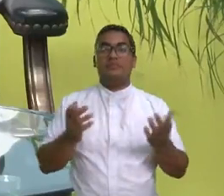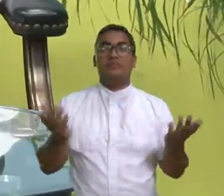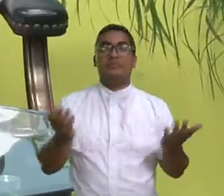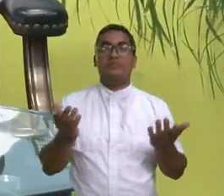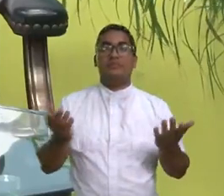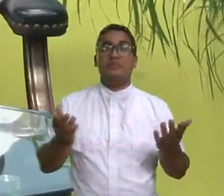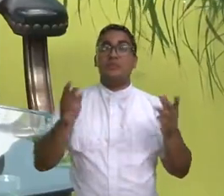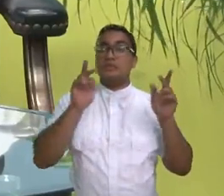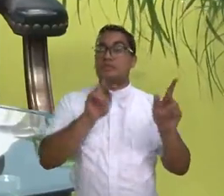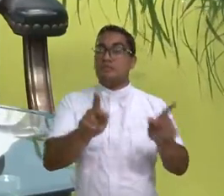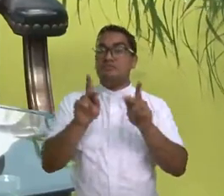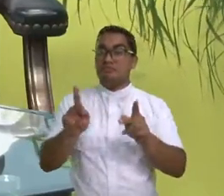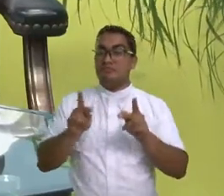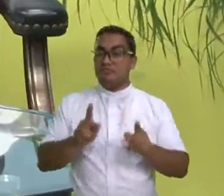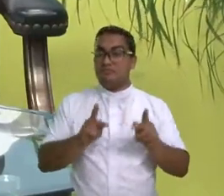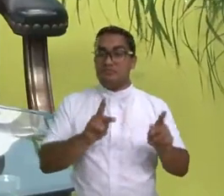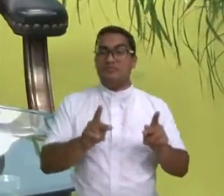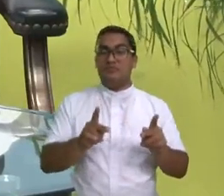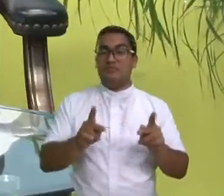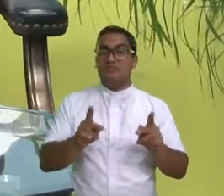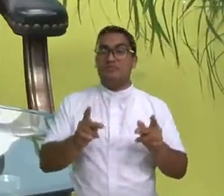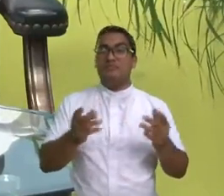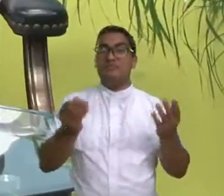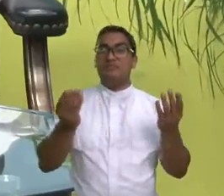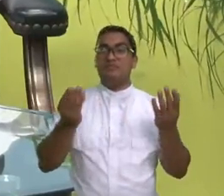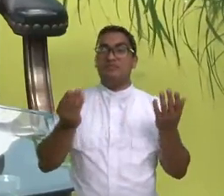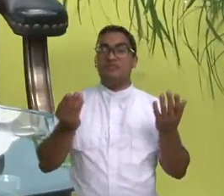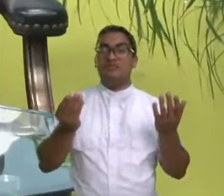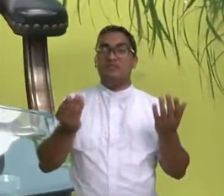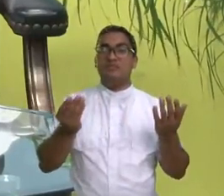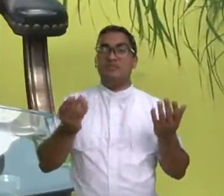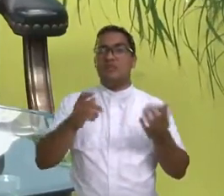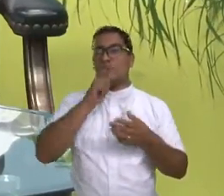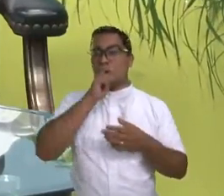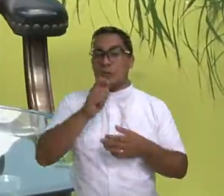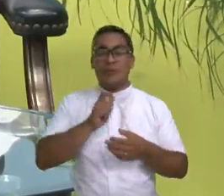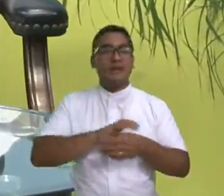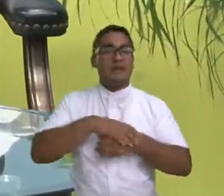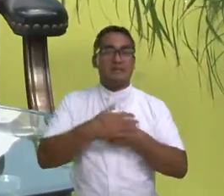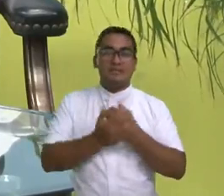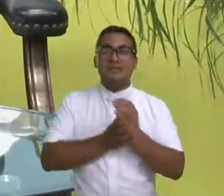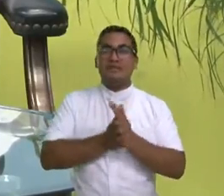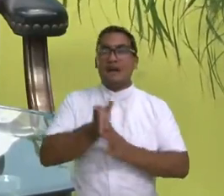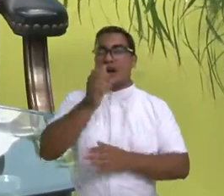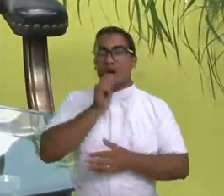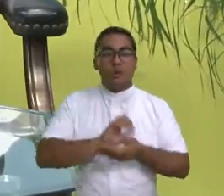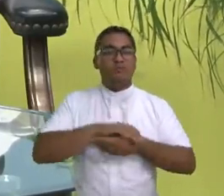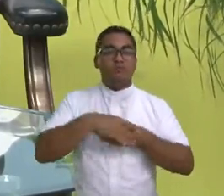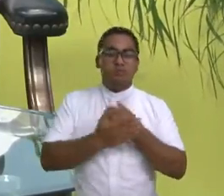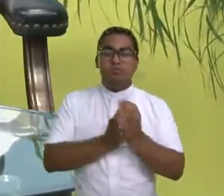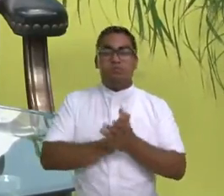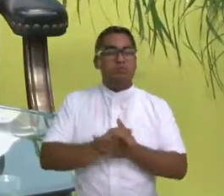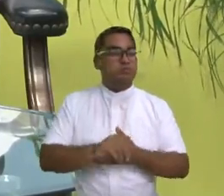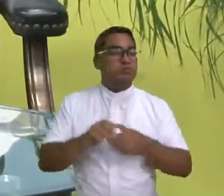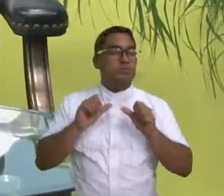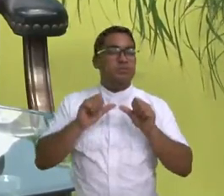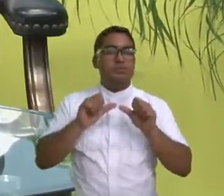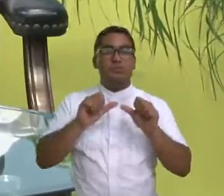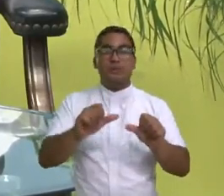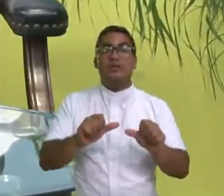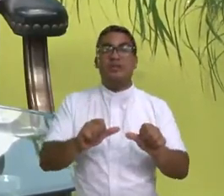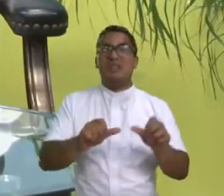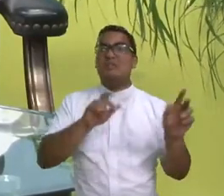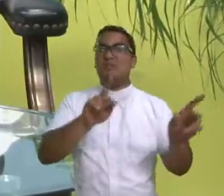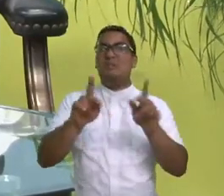Hay personas que son muy dadas a tener el comportamiento de lavarse las manos de manera periódica. Pero hay